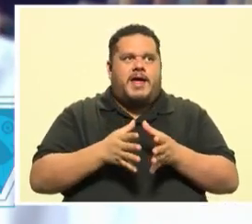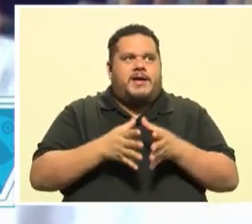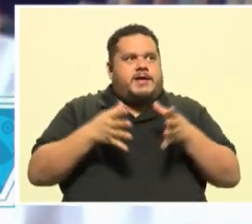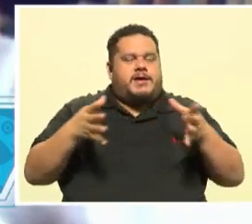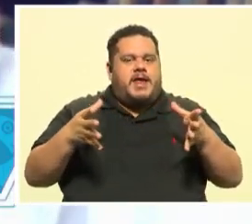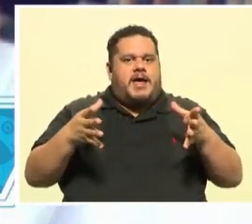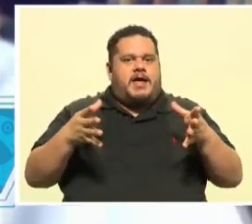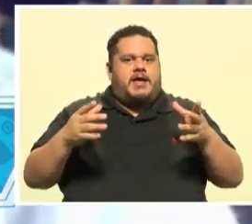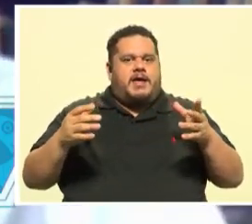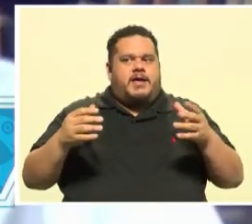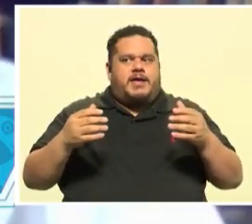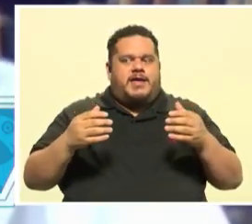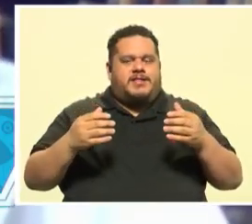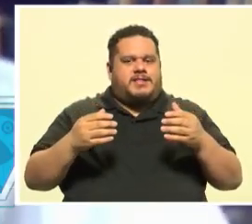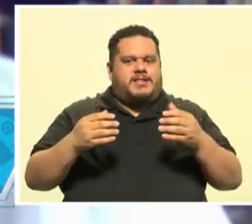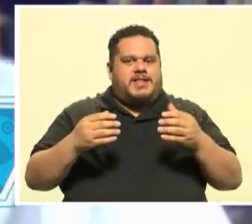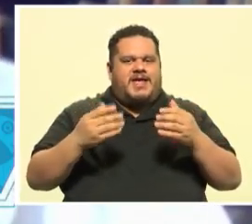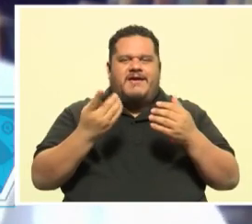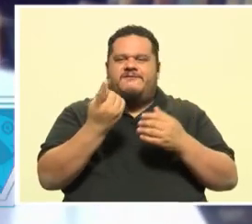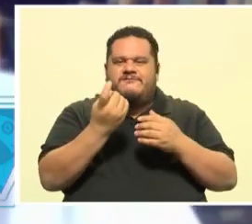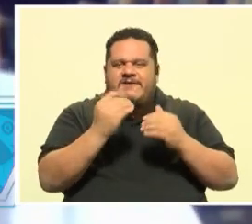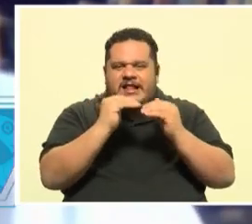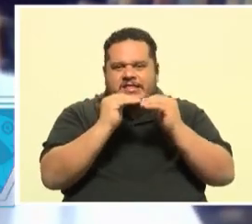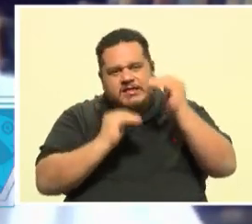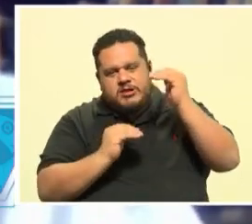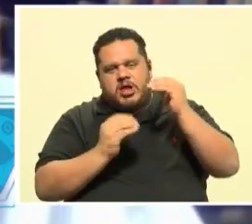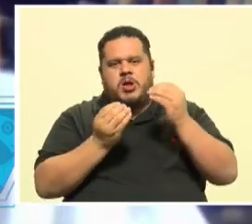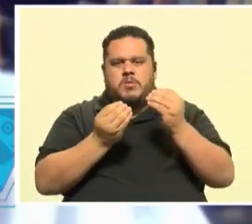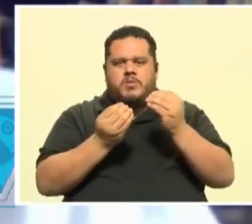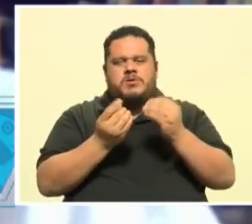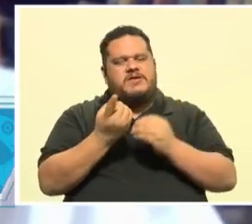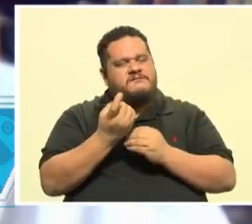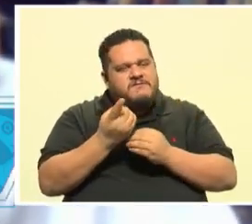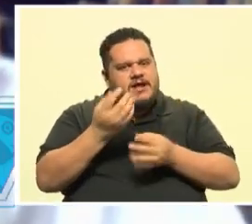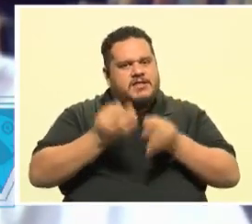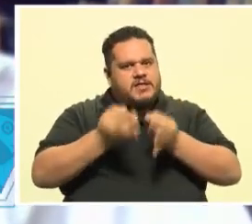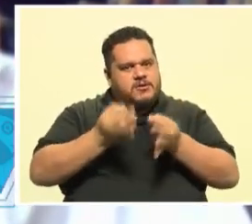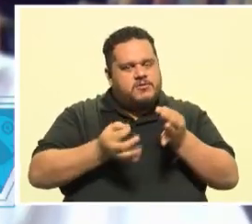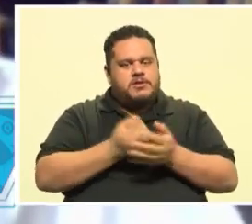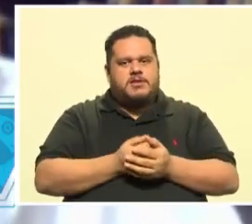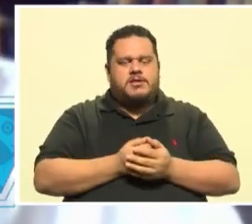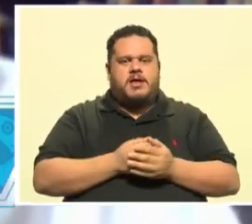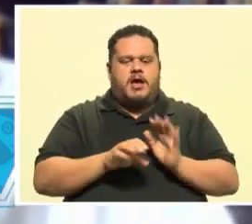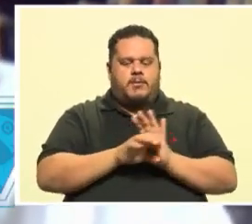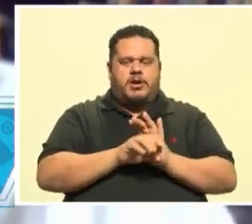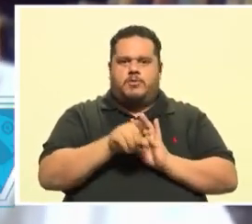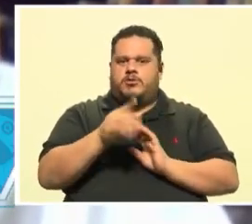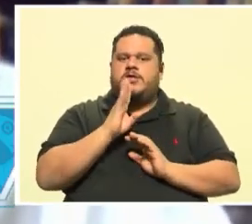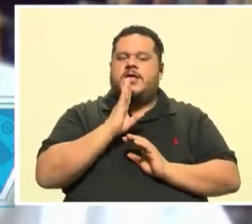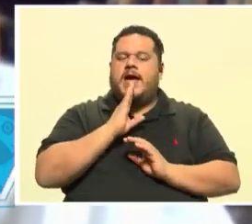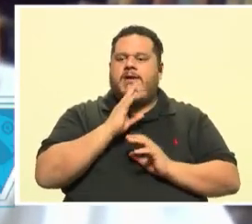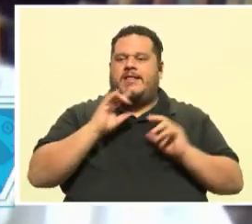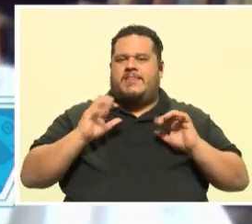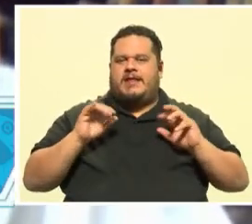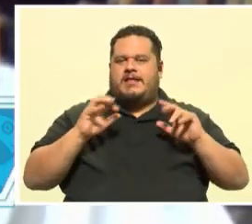generaciones de costarricenses cuyos padres o madres son nicaragüenses. Es decir, distinguir el pueblo nicaragüense del gobierno nicaragüense hoy es